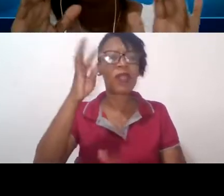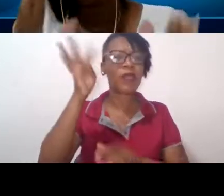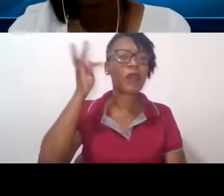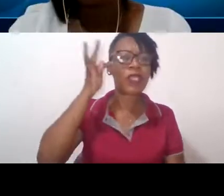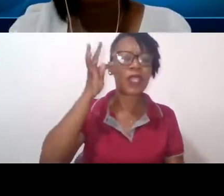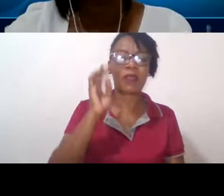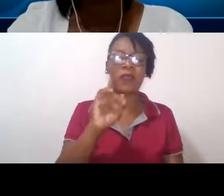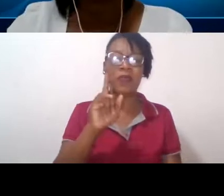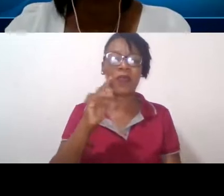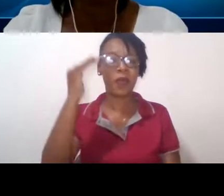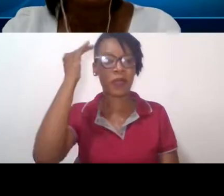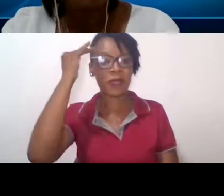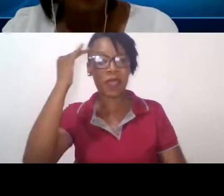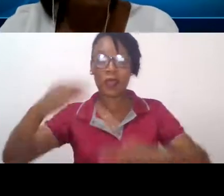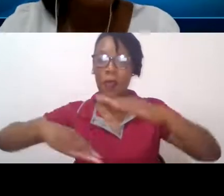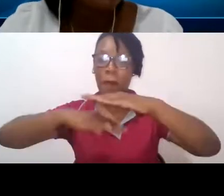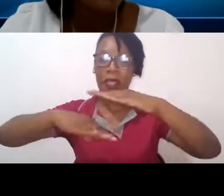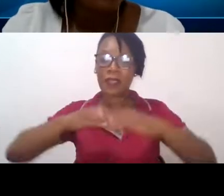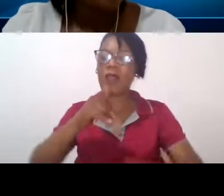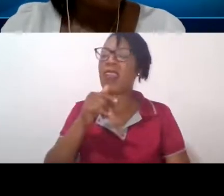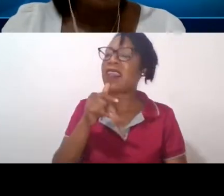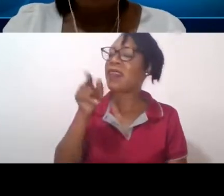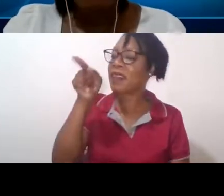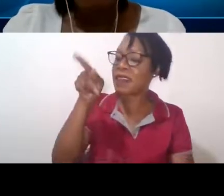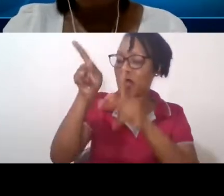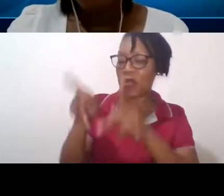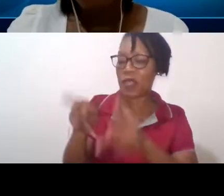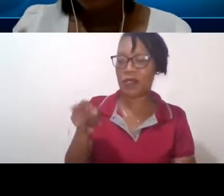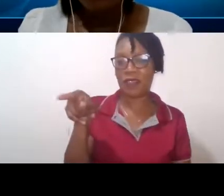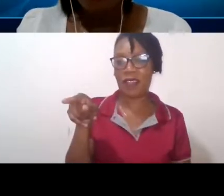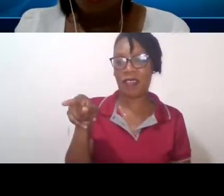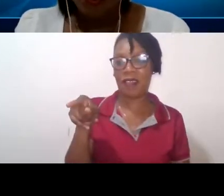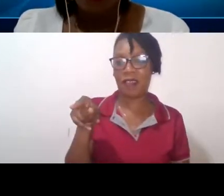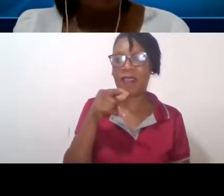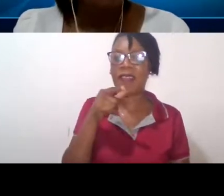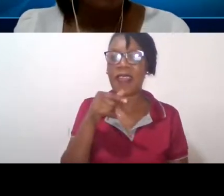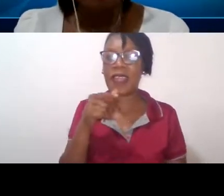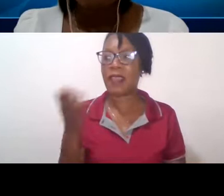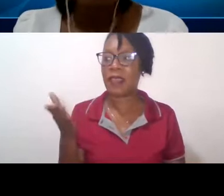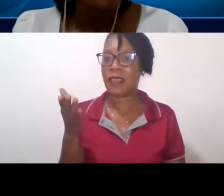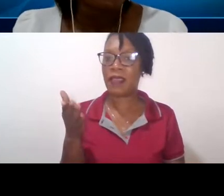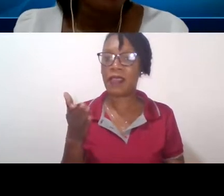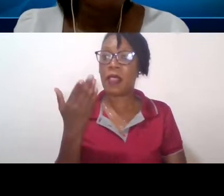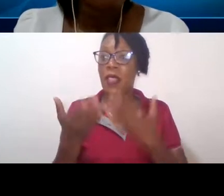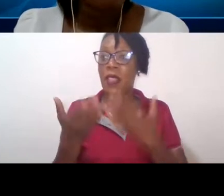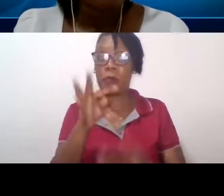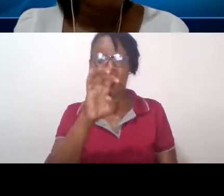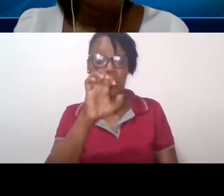hablo de conocimiento básico. ¿Quién es esa persona? ¿Quién es él? ¿Puede ser una persona TEA no